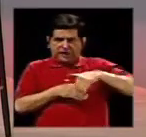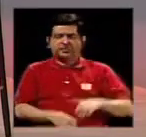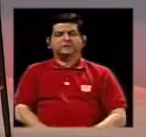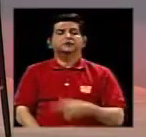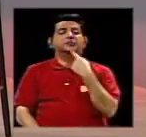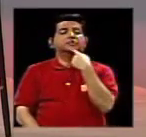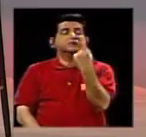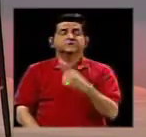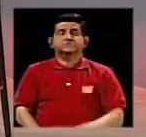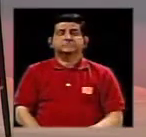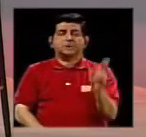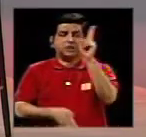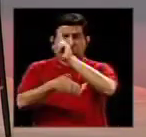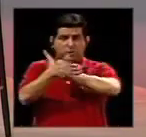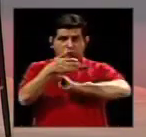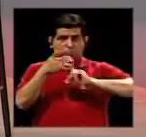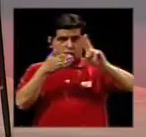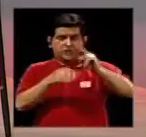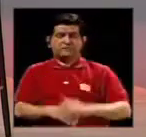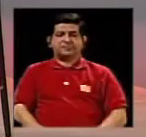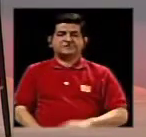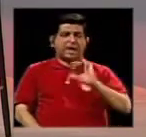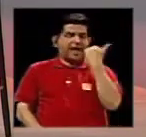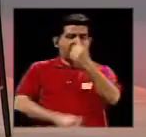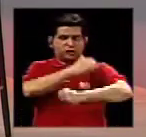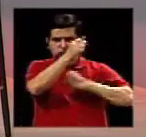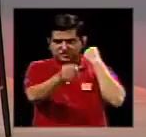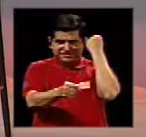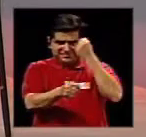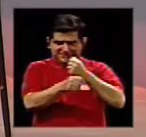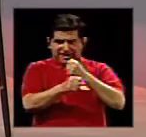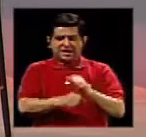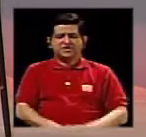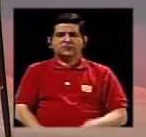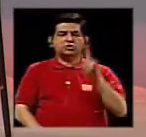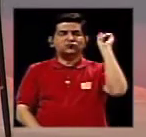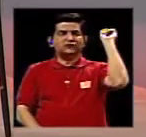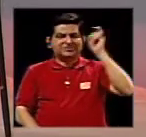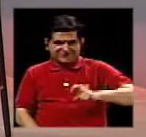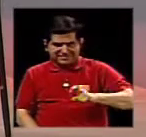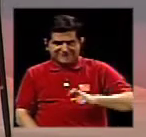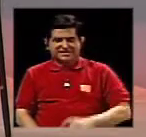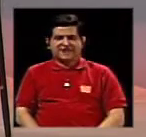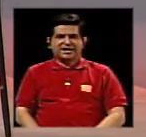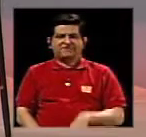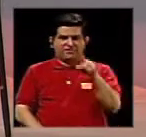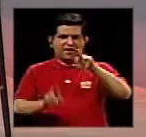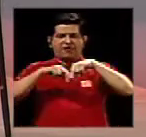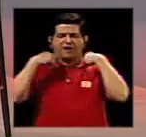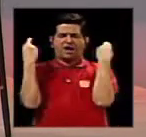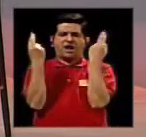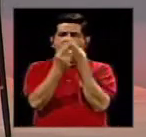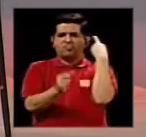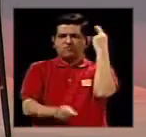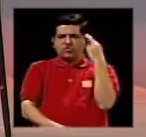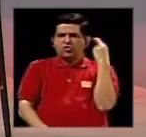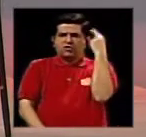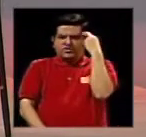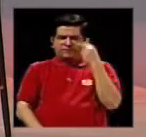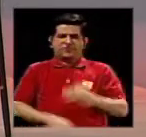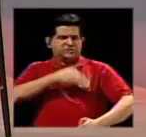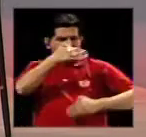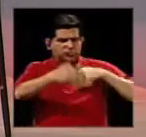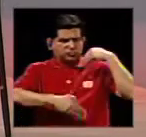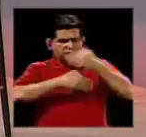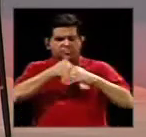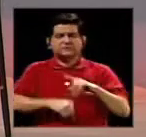dice que la universidad cada 10 años debe conglomerarse para reflexionar sobre que hacer